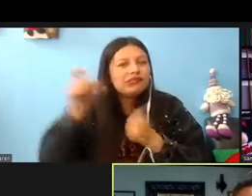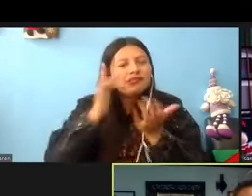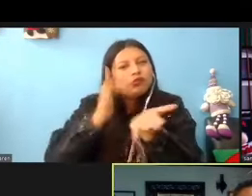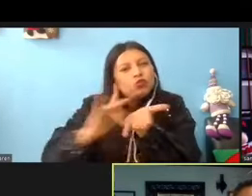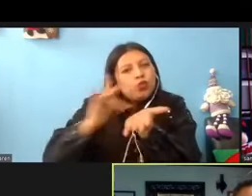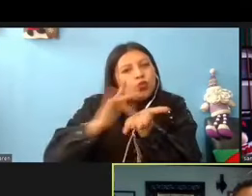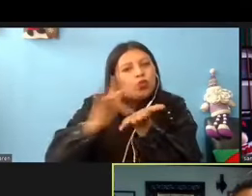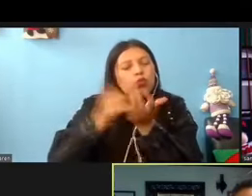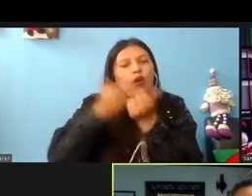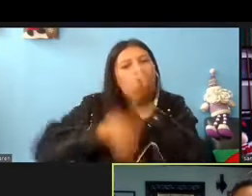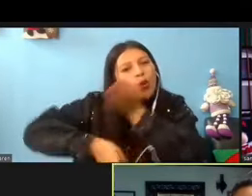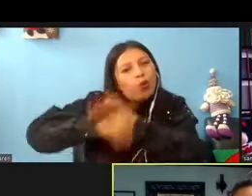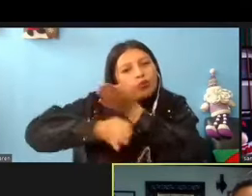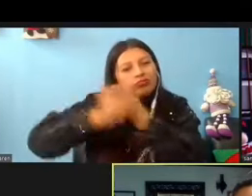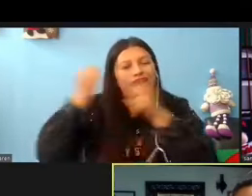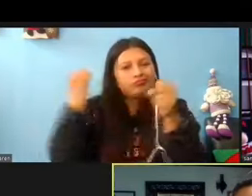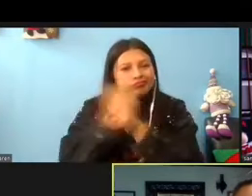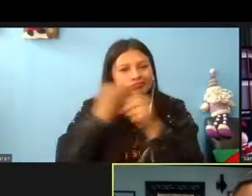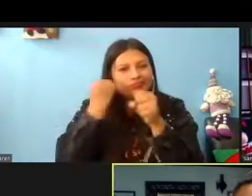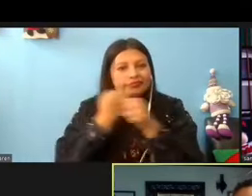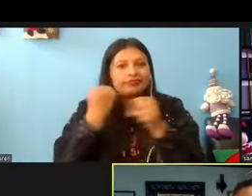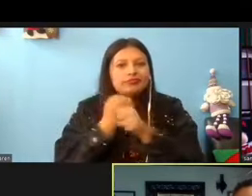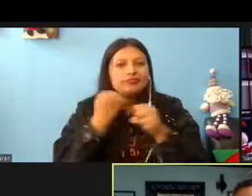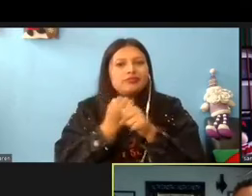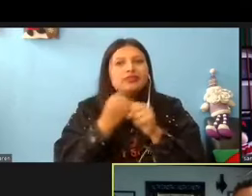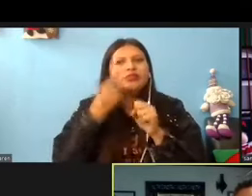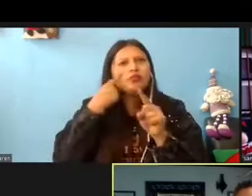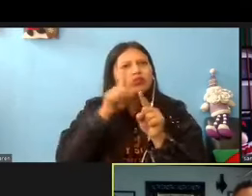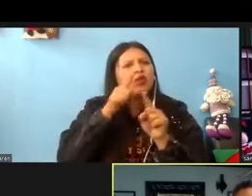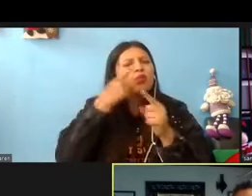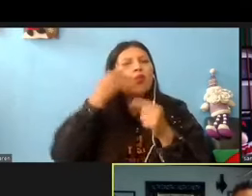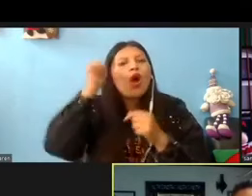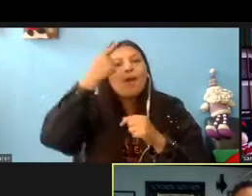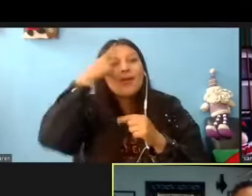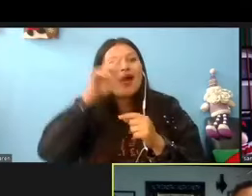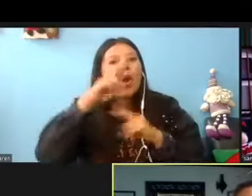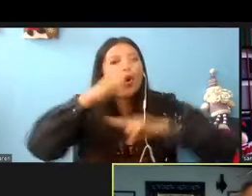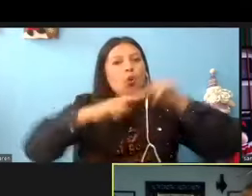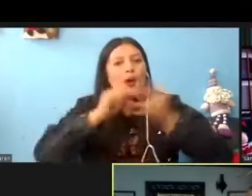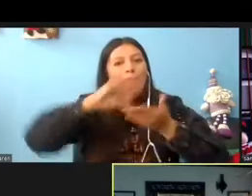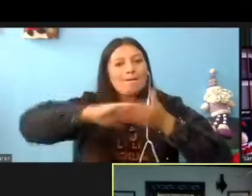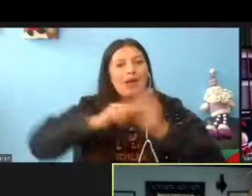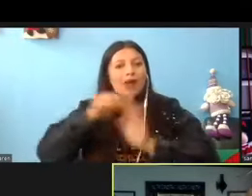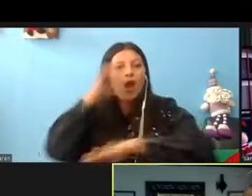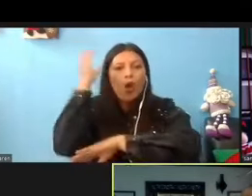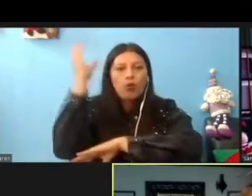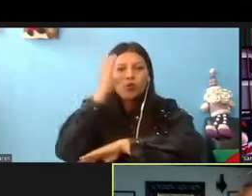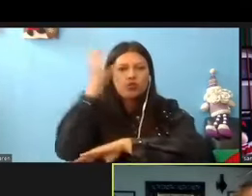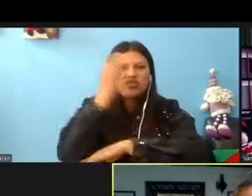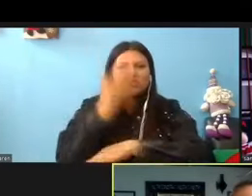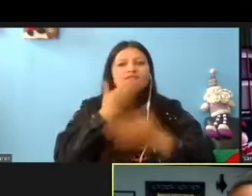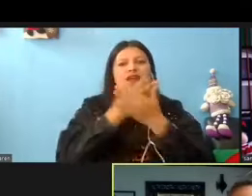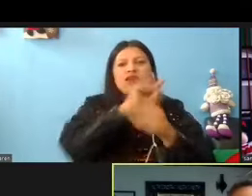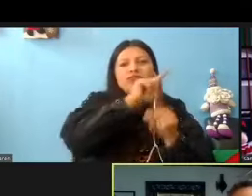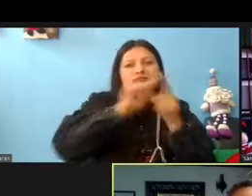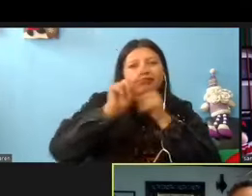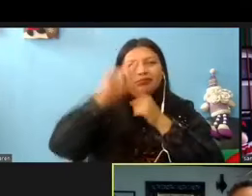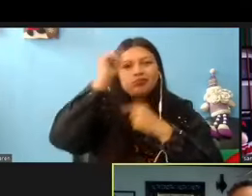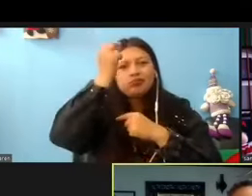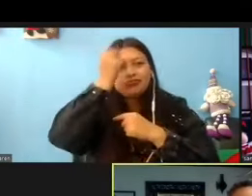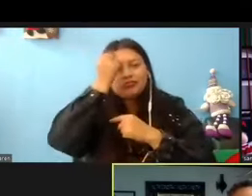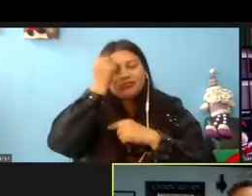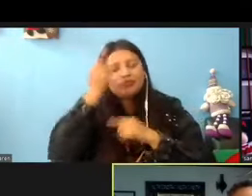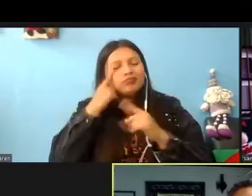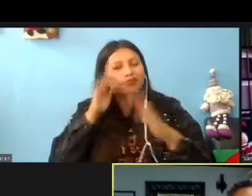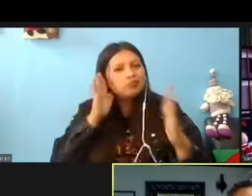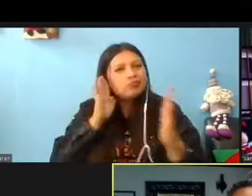de seguir trabajando por la construcción de paz en Colombia, desde las memorias que